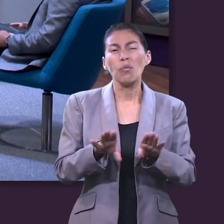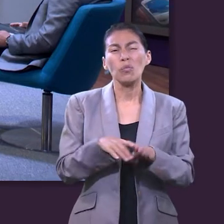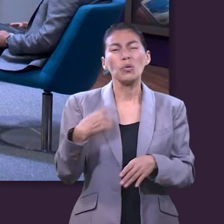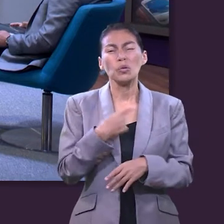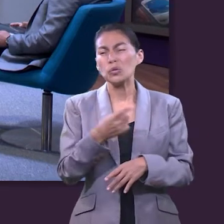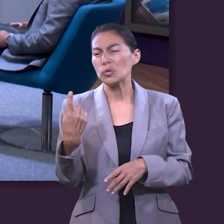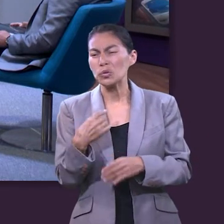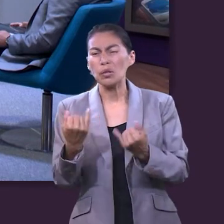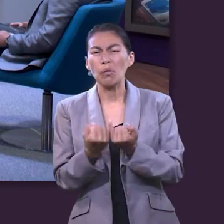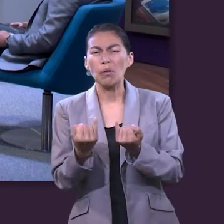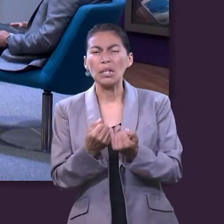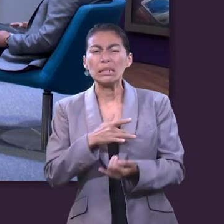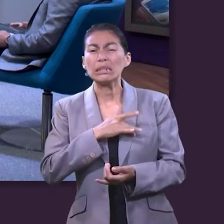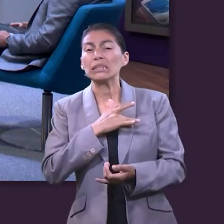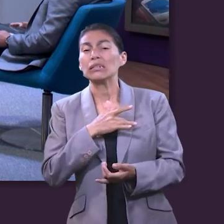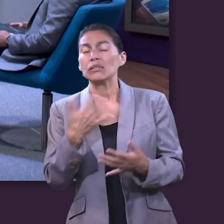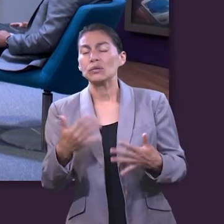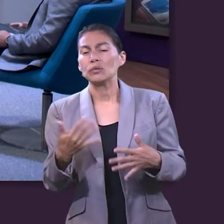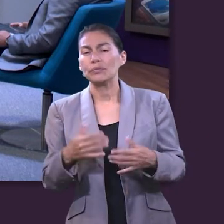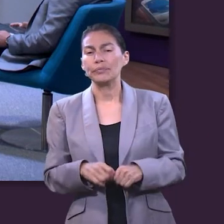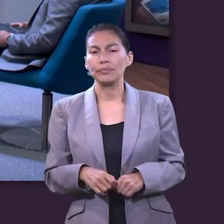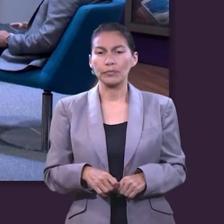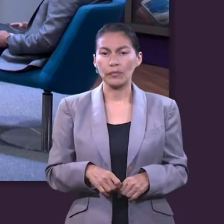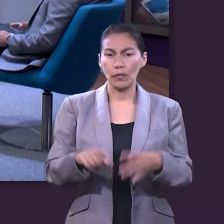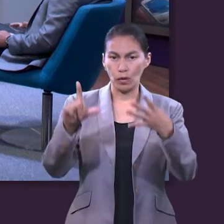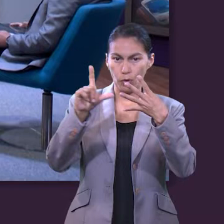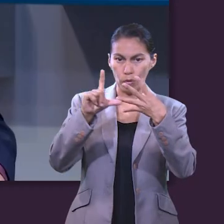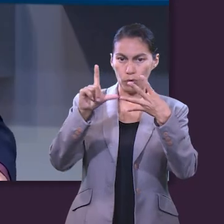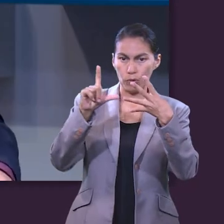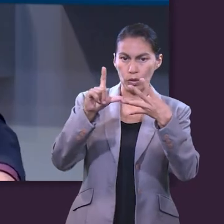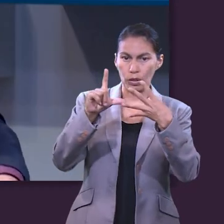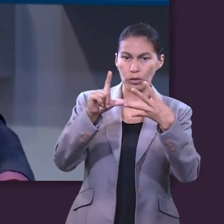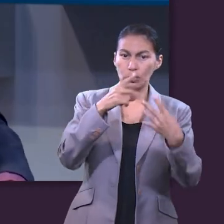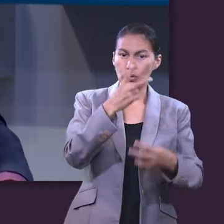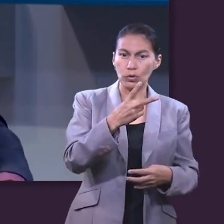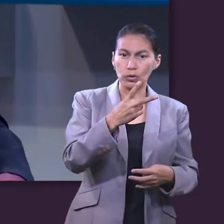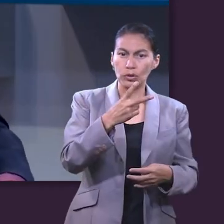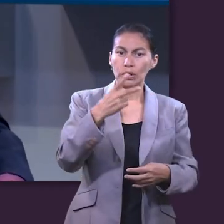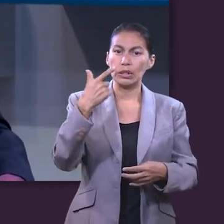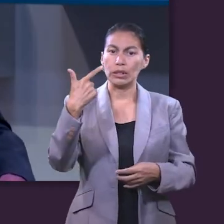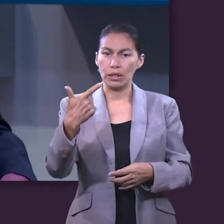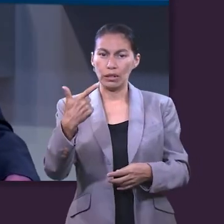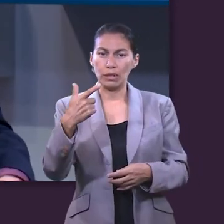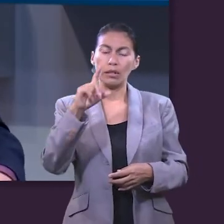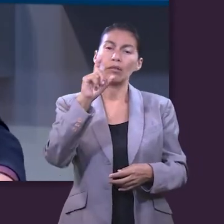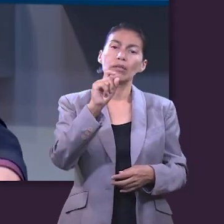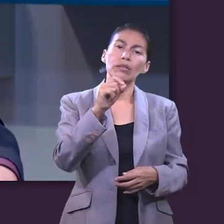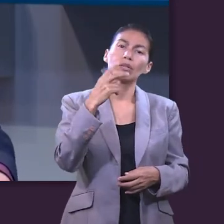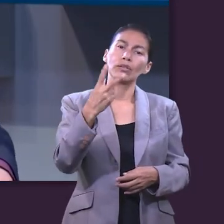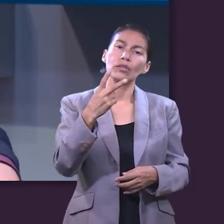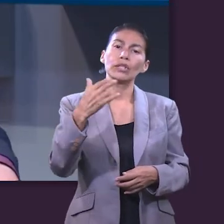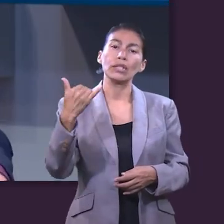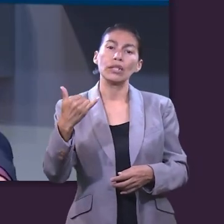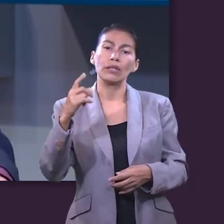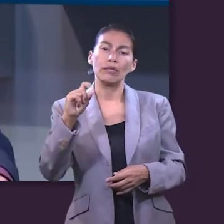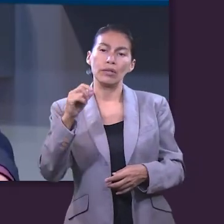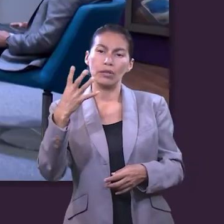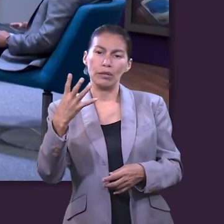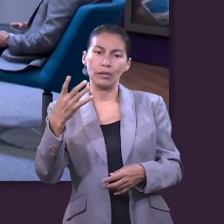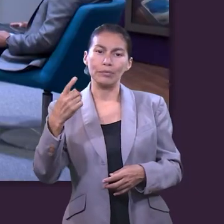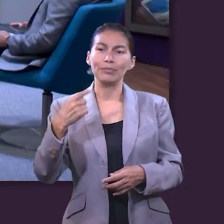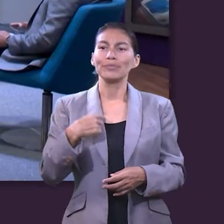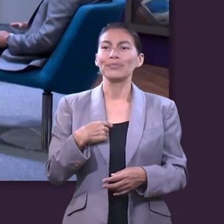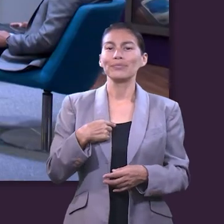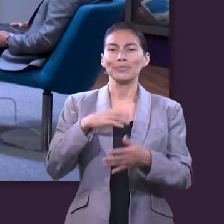nos podemos identificar con él, ¿no? Empezamos con Lucas 2, 7, 22 y 24.